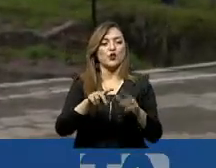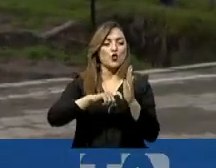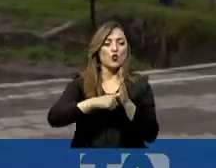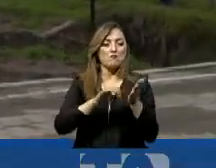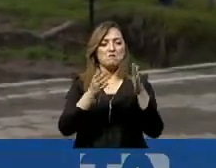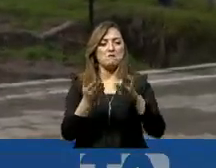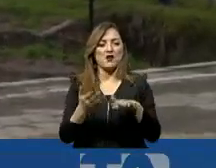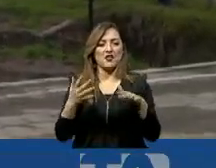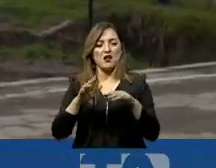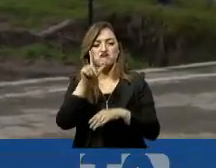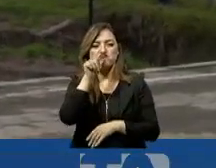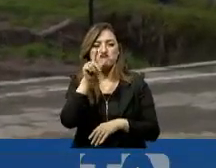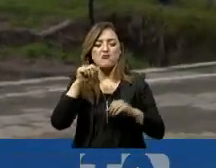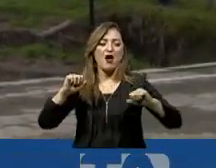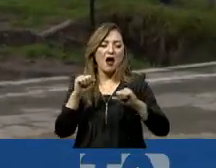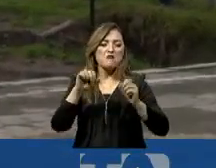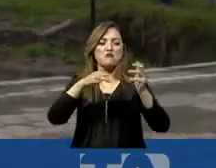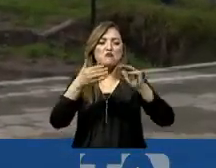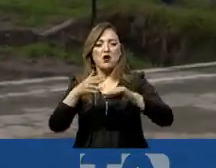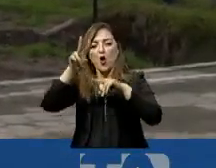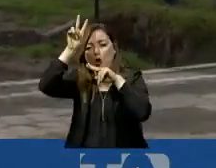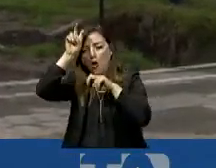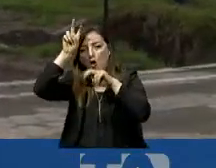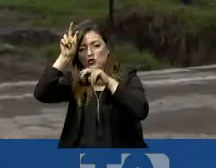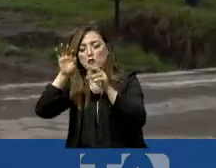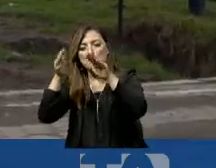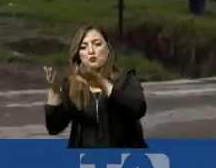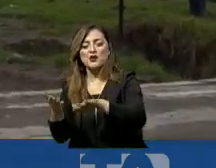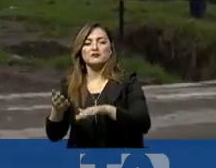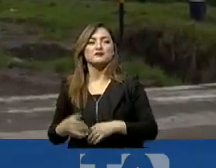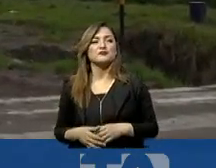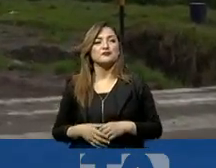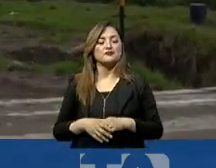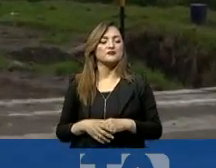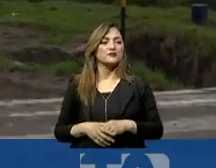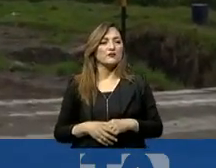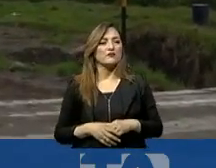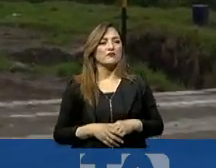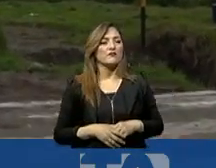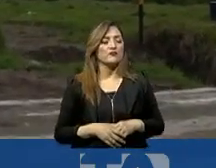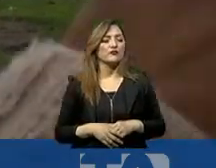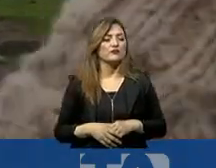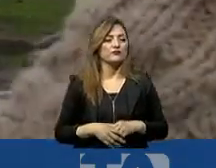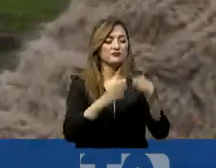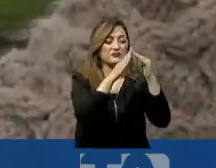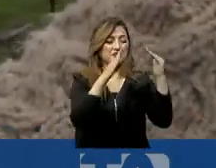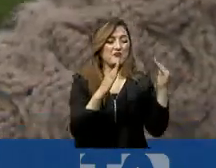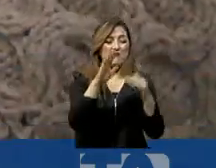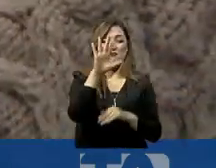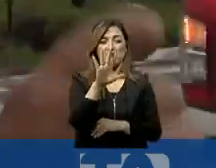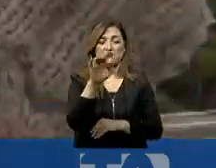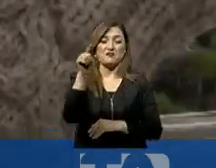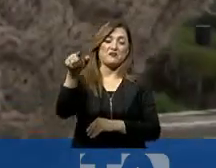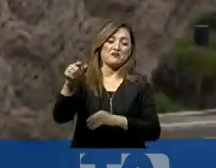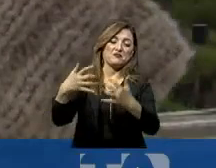cuisitos, gallinas, conejos y todas esas cosas han salido ya. Hasta el momento tenemos 5 casas acá. Y abajo las fábricas